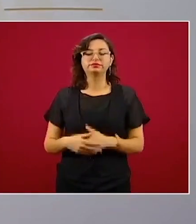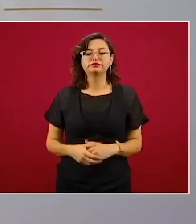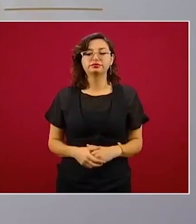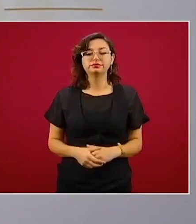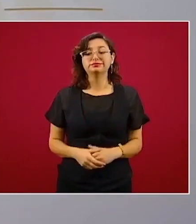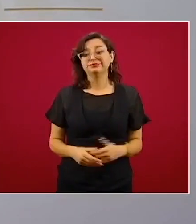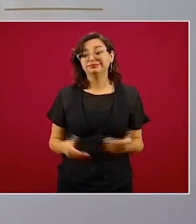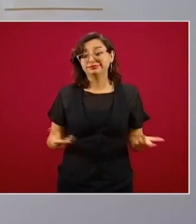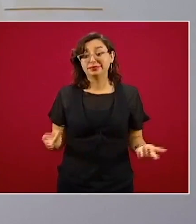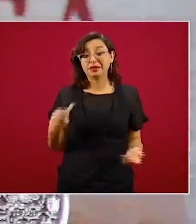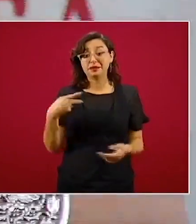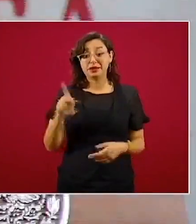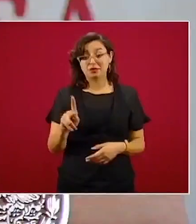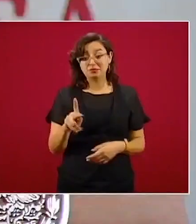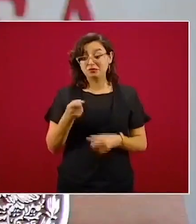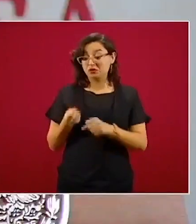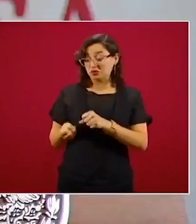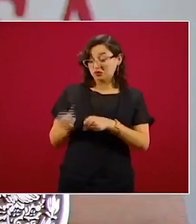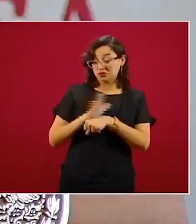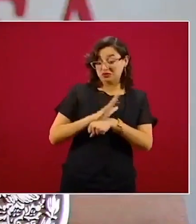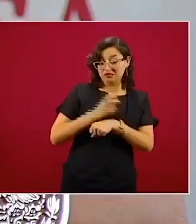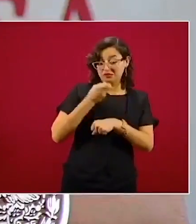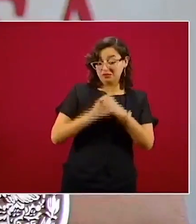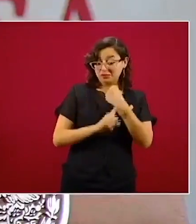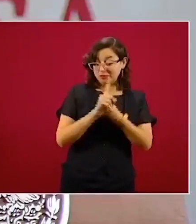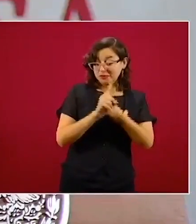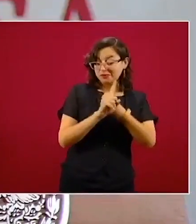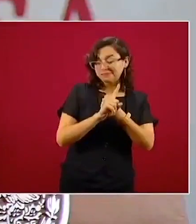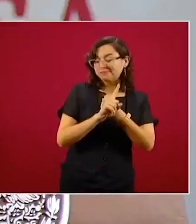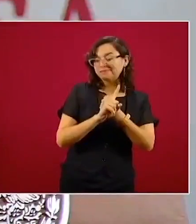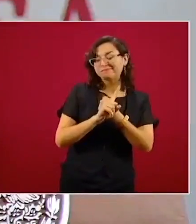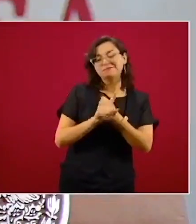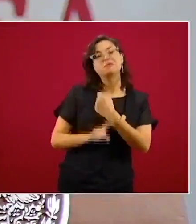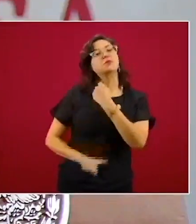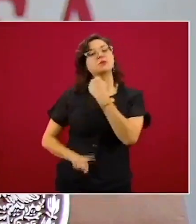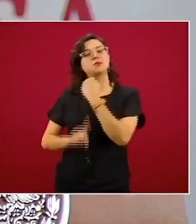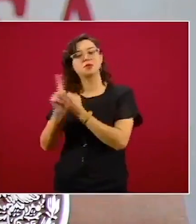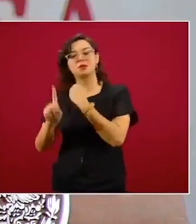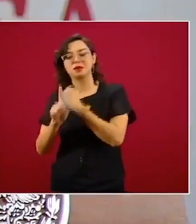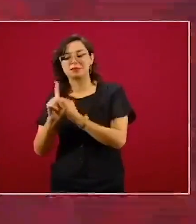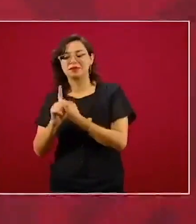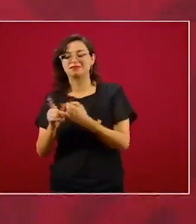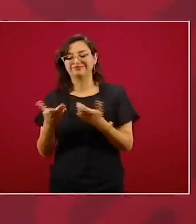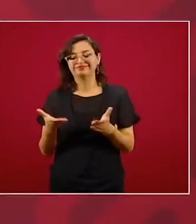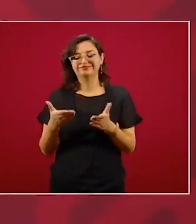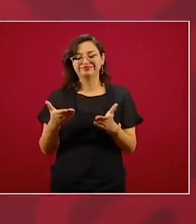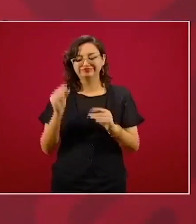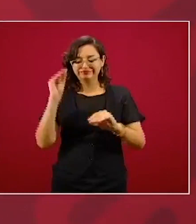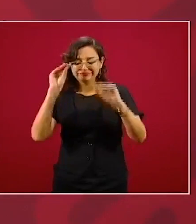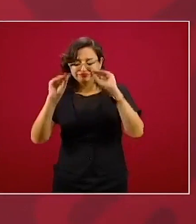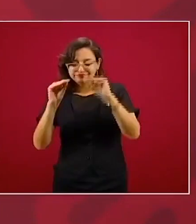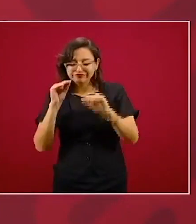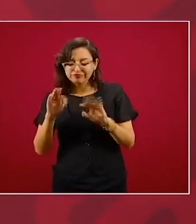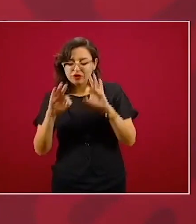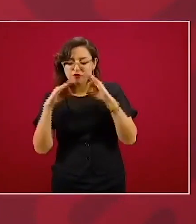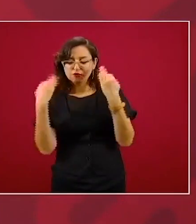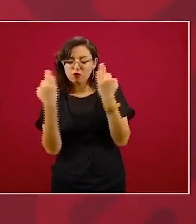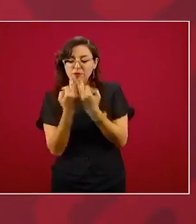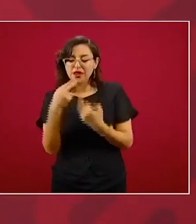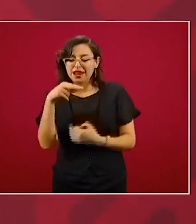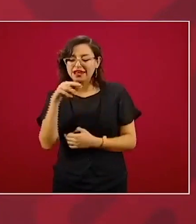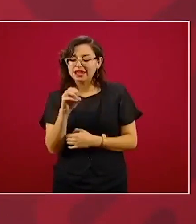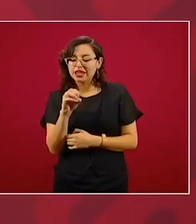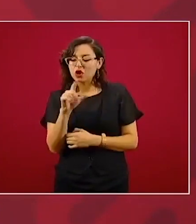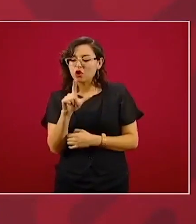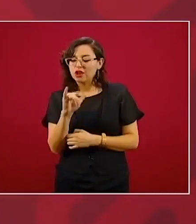un modelo que se diseñó para favorecer a una